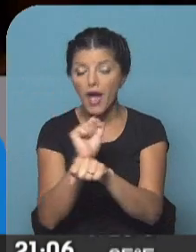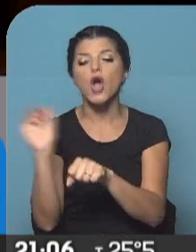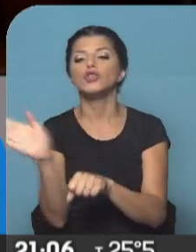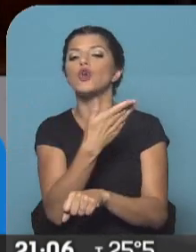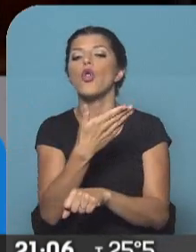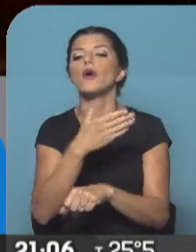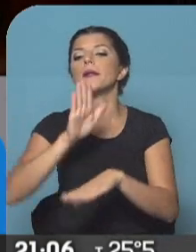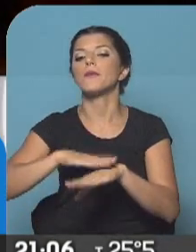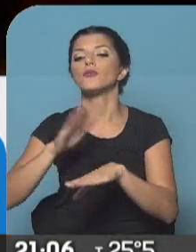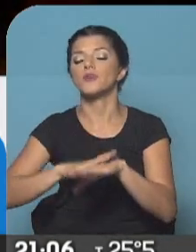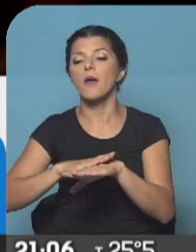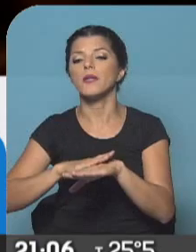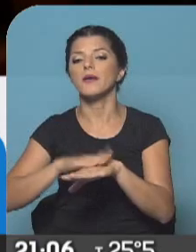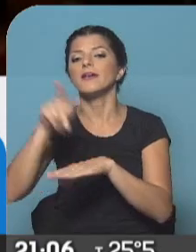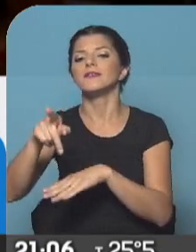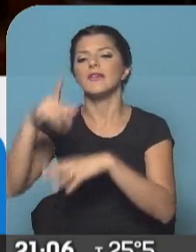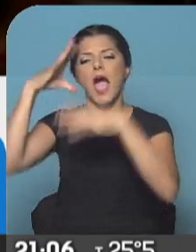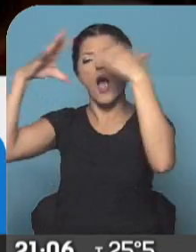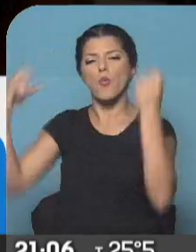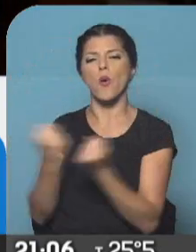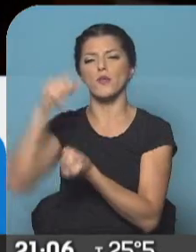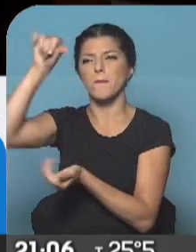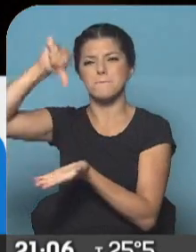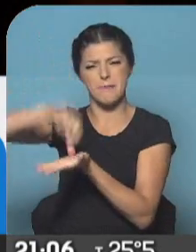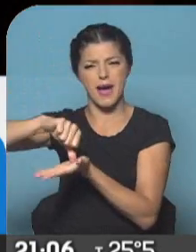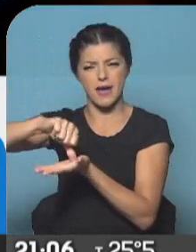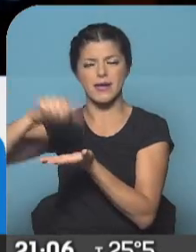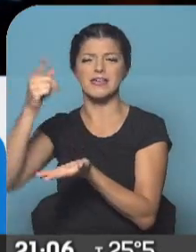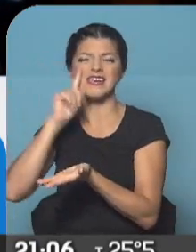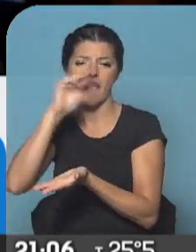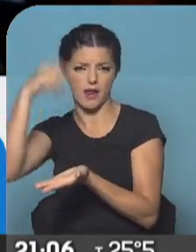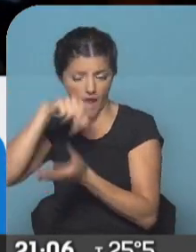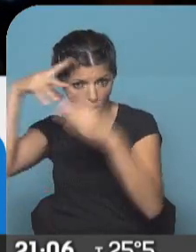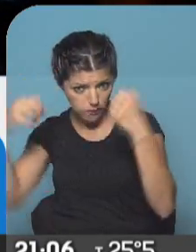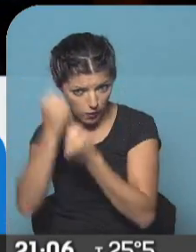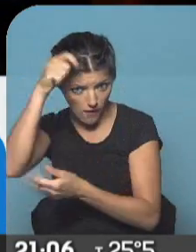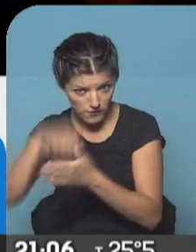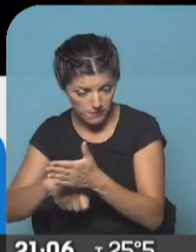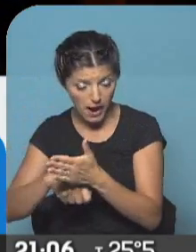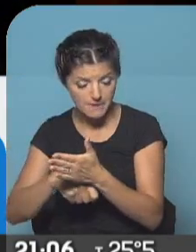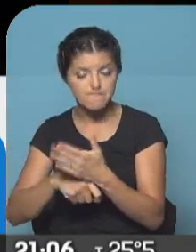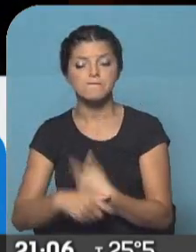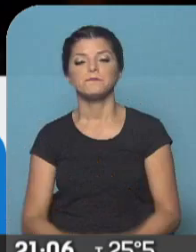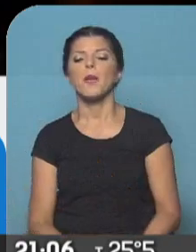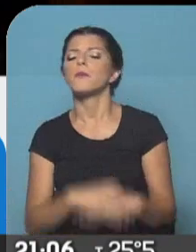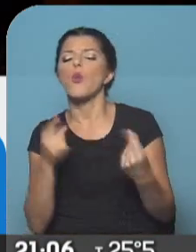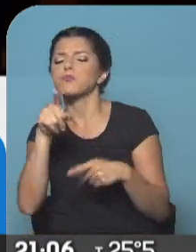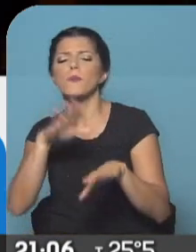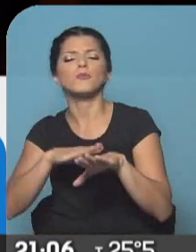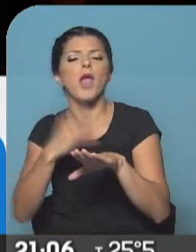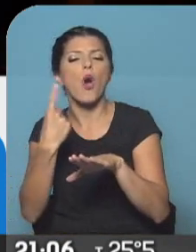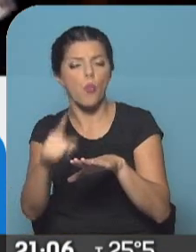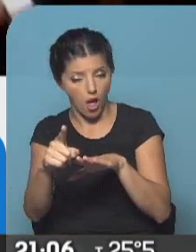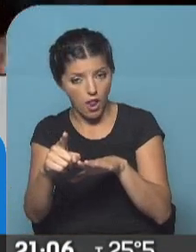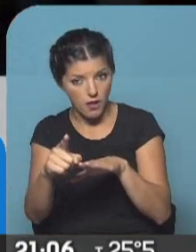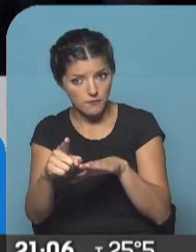delito al firmar el memorándum de entendimiento con Irán, y el delito, entre otras cosas, tenía que ver con encubrir a